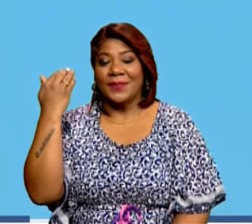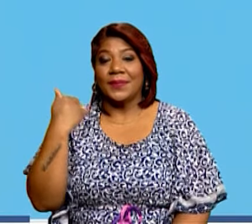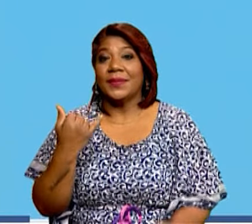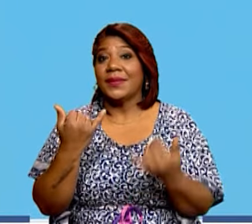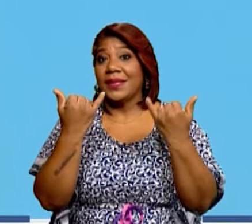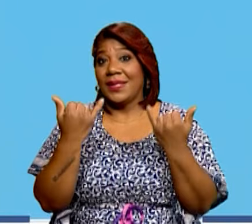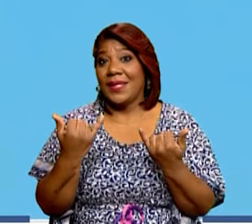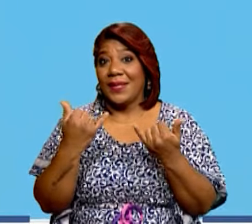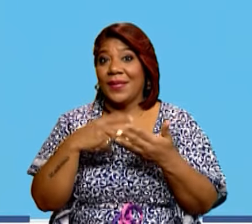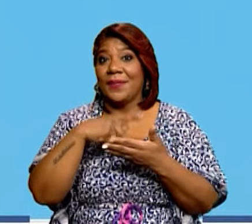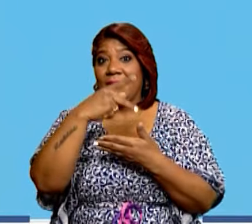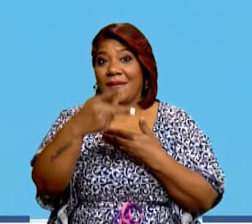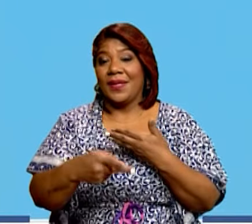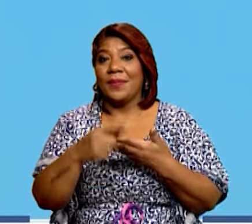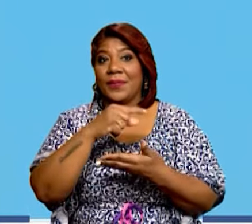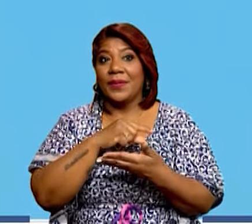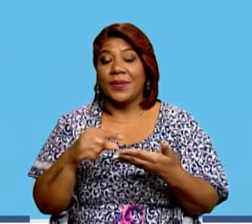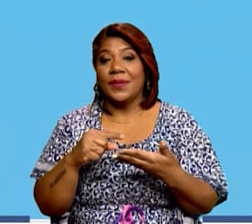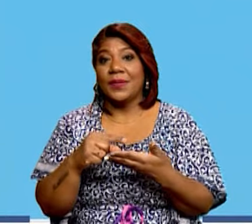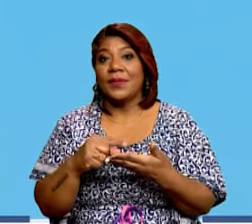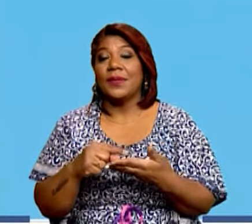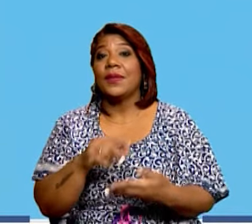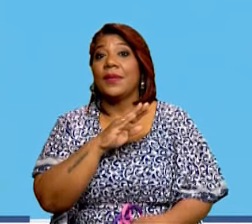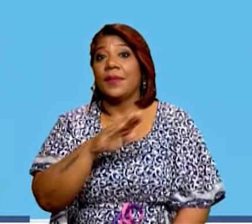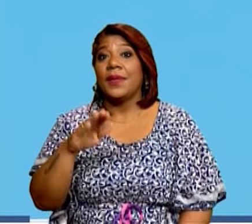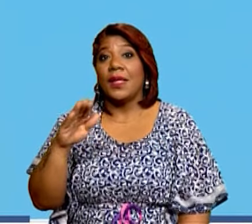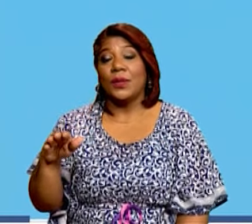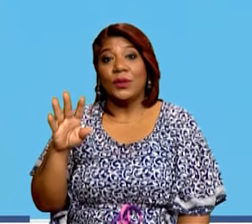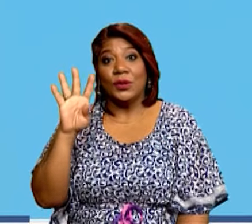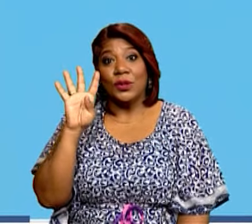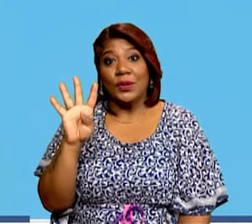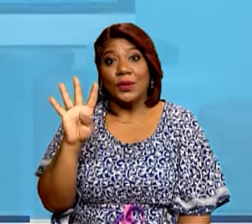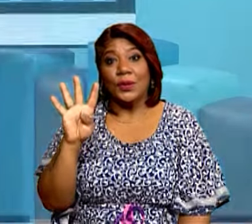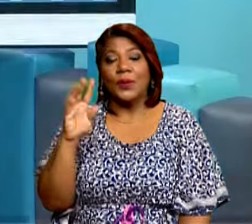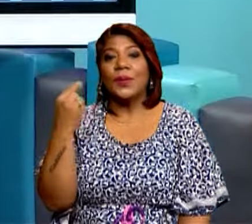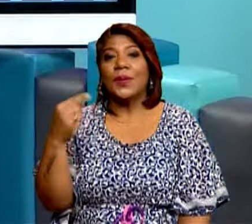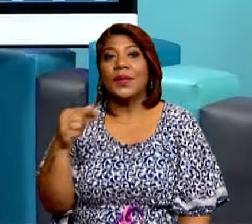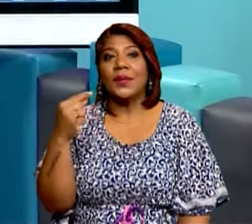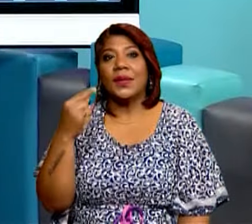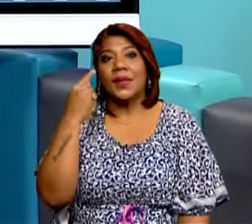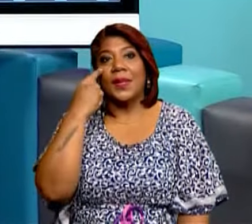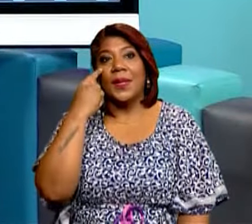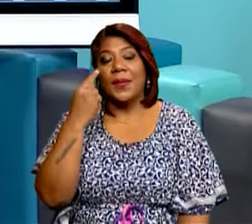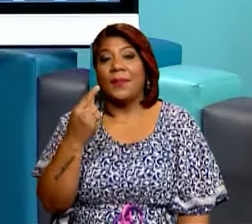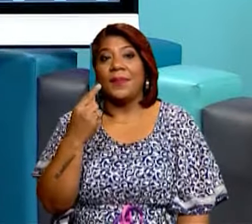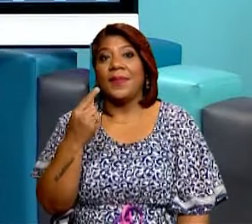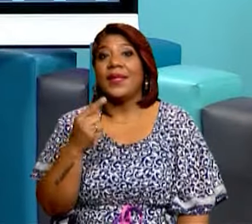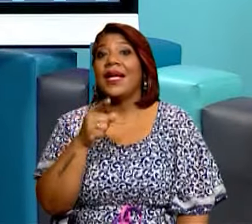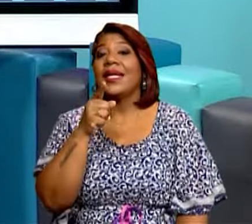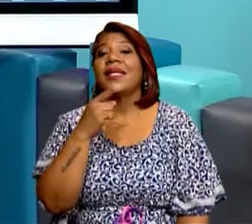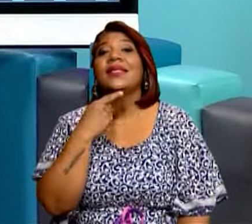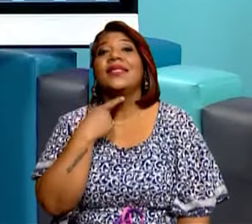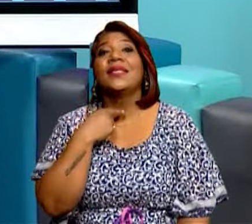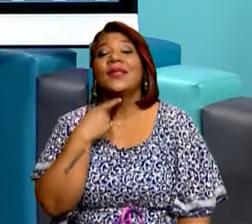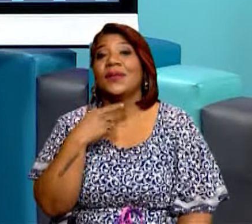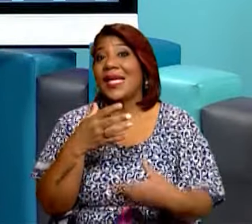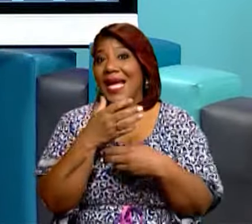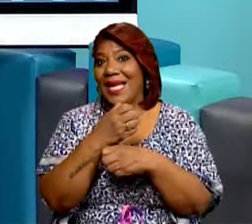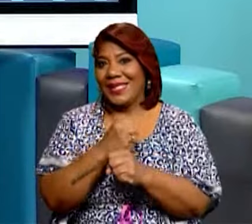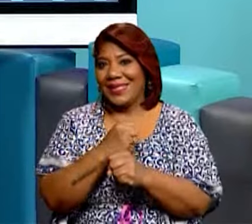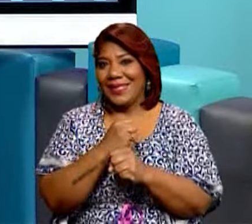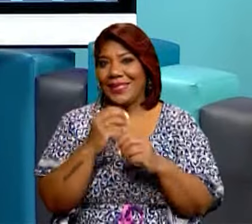para la próxima semana, para mis niños de cuarto grado, tenemos nuestro segmento favorito, Creando en Casa. Vamos